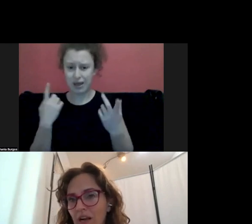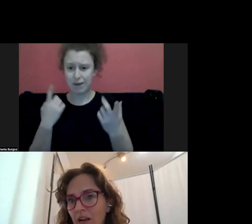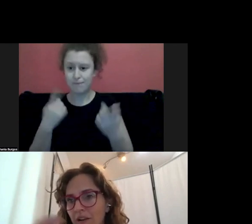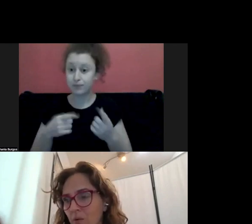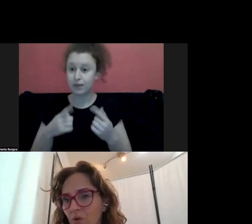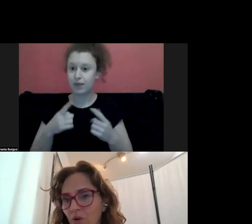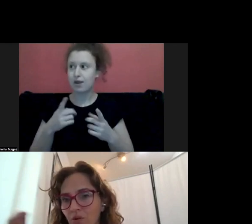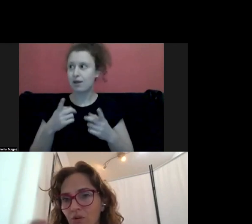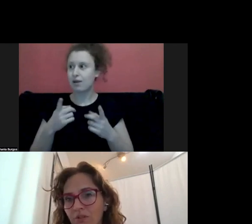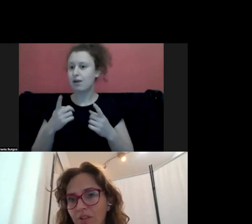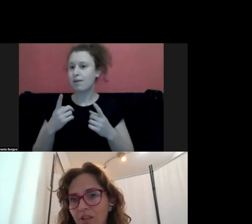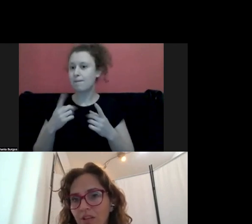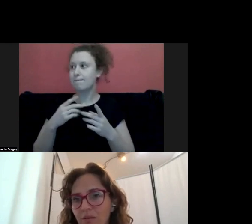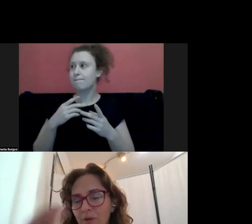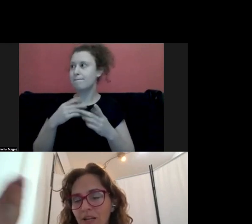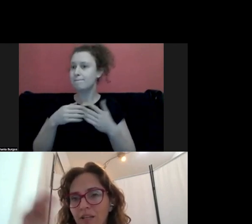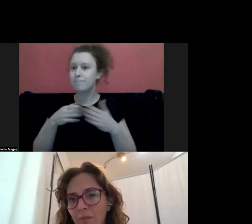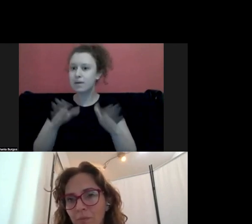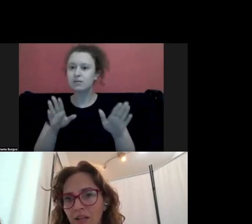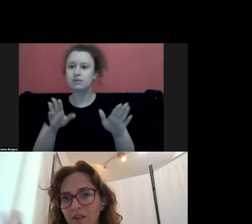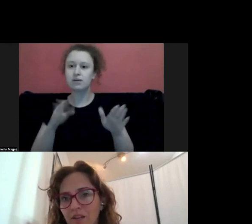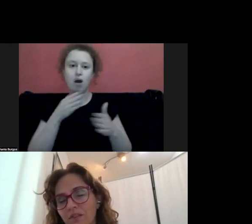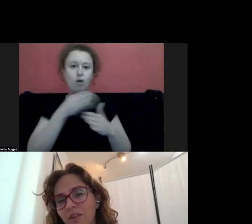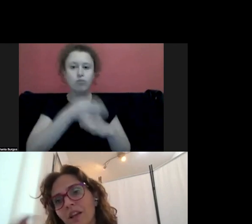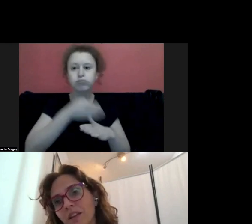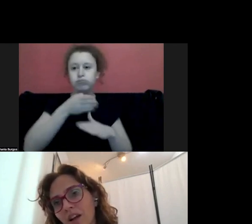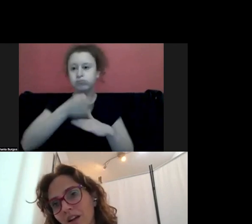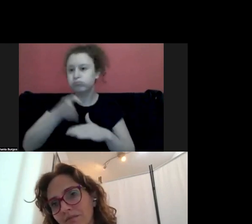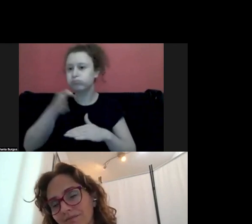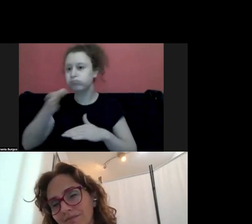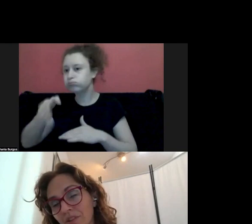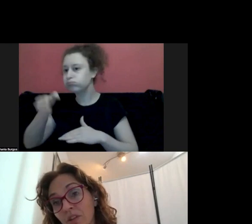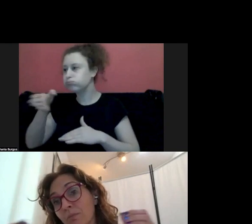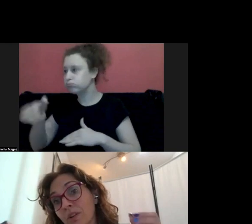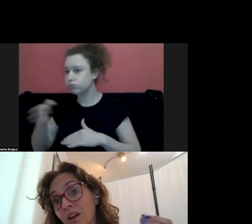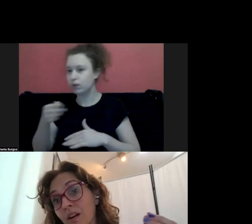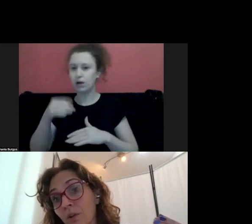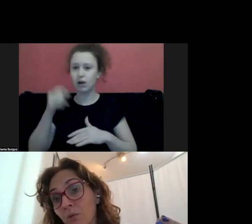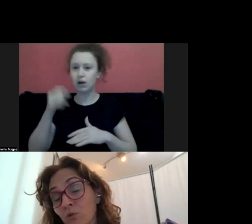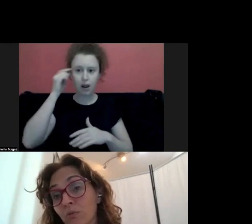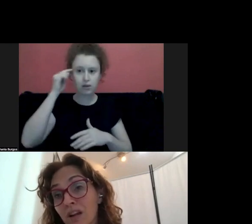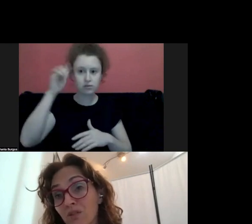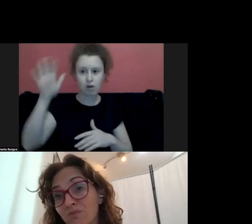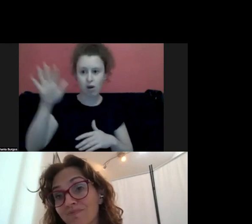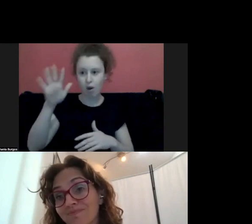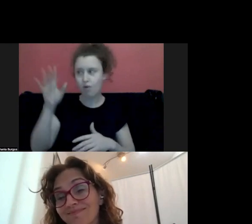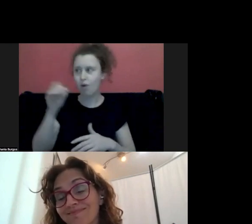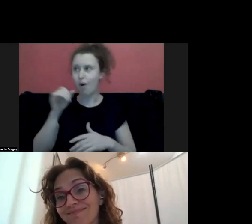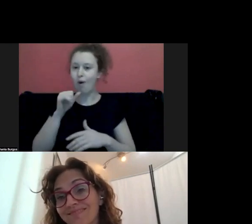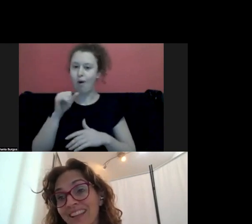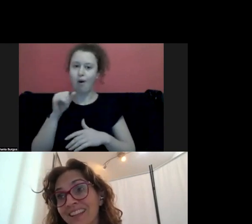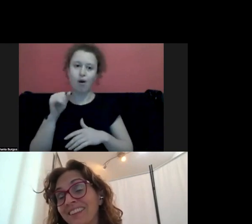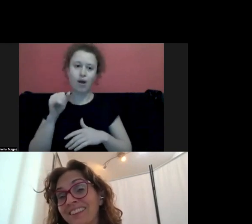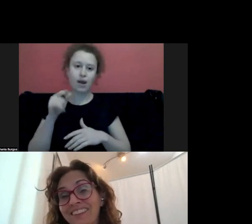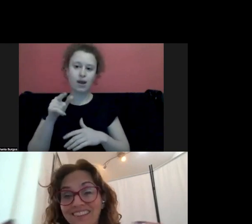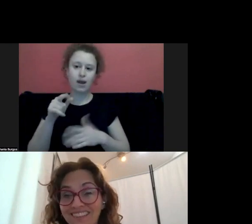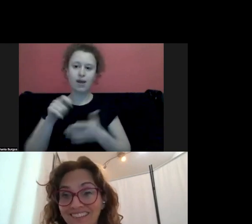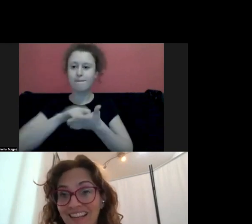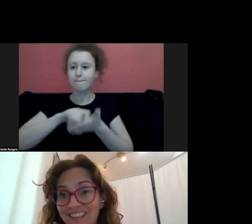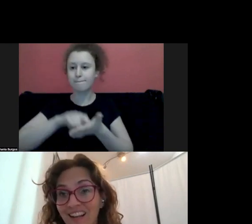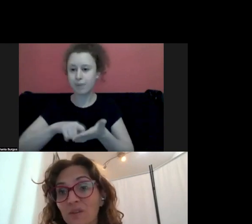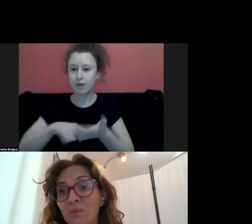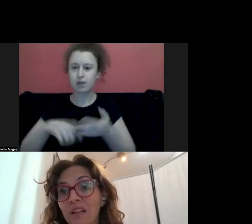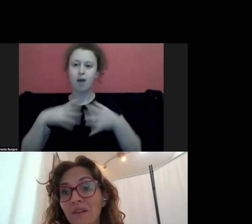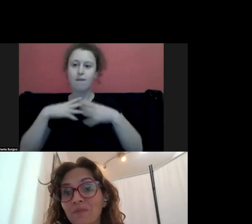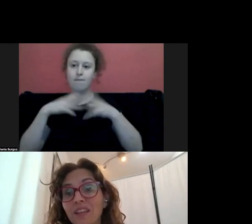psicopedagoga, al neurólogo, para aquí, para allí, y ella siempre a caballo de su hermano en